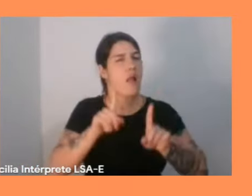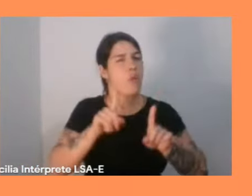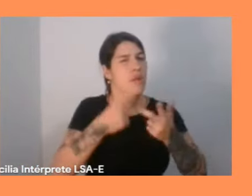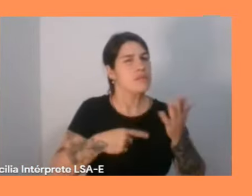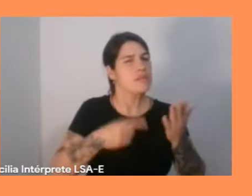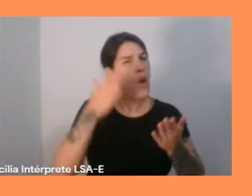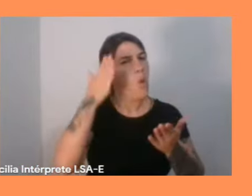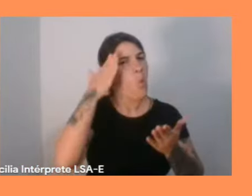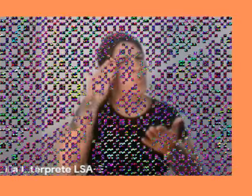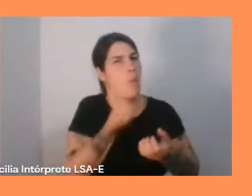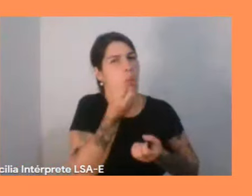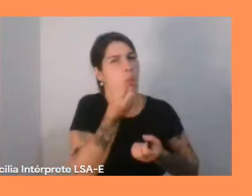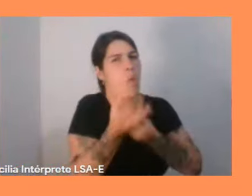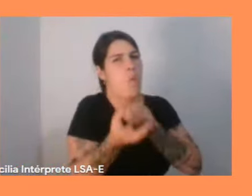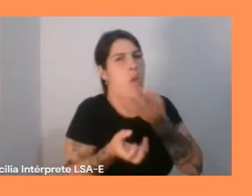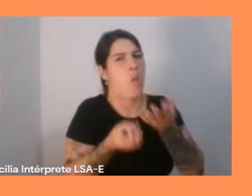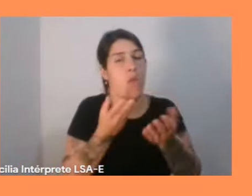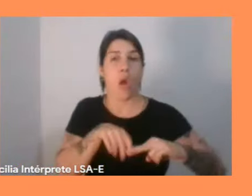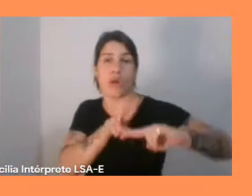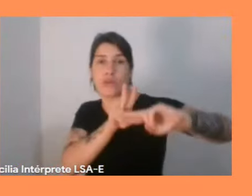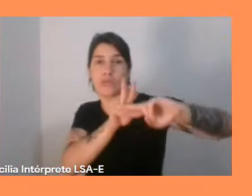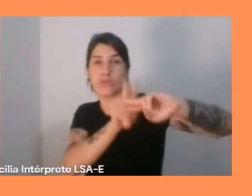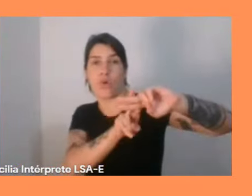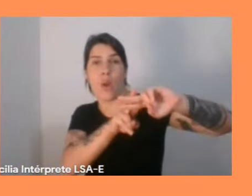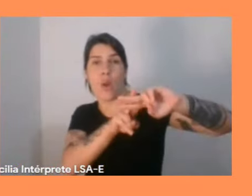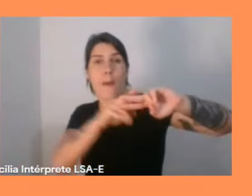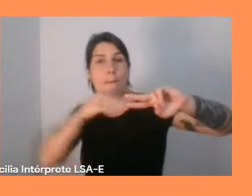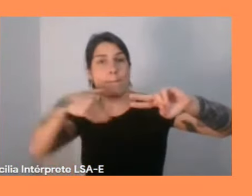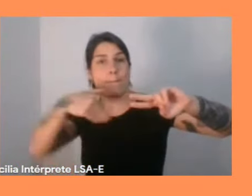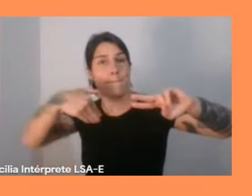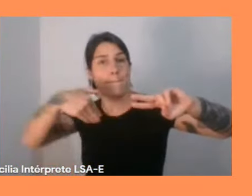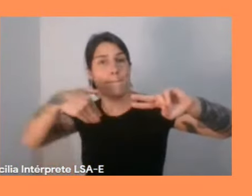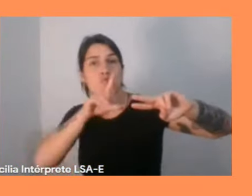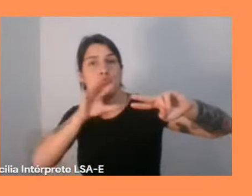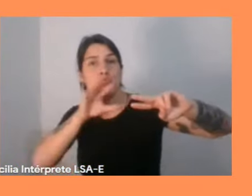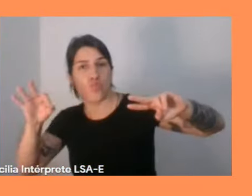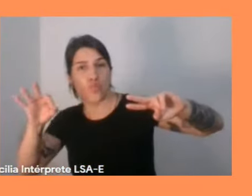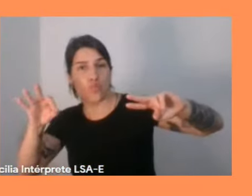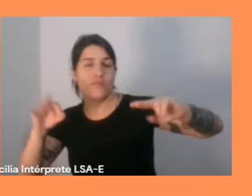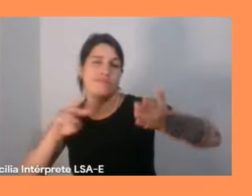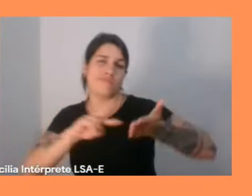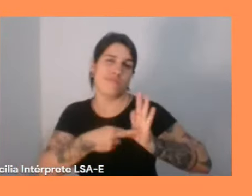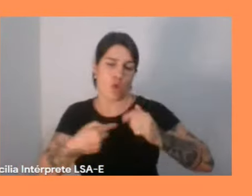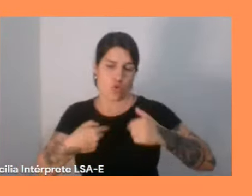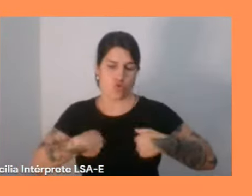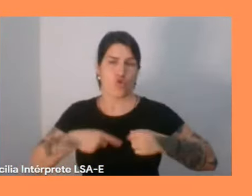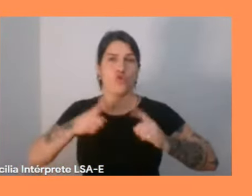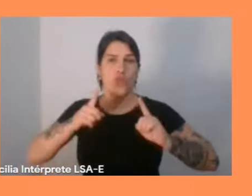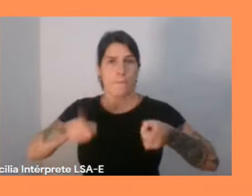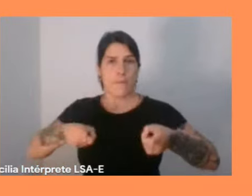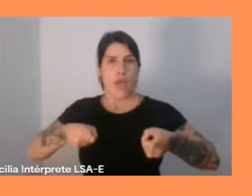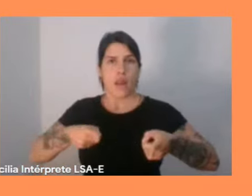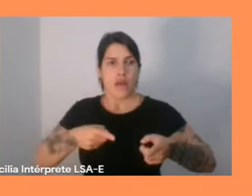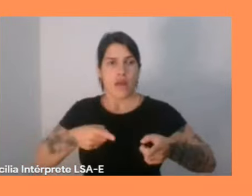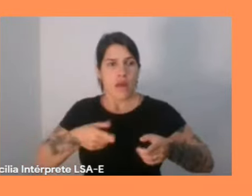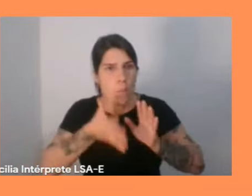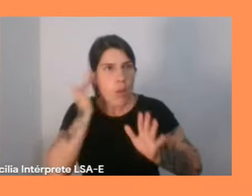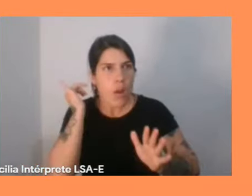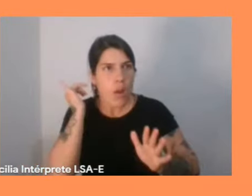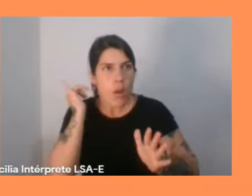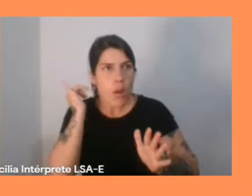también, conocimos la violencia que vivían las actrices en diferentes ámbitos y continúa